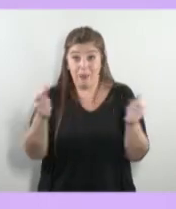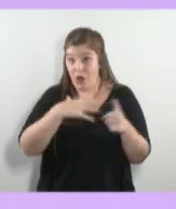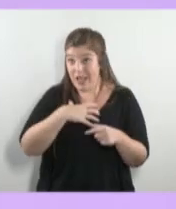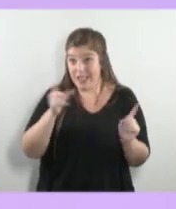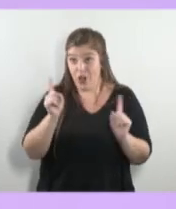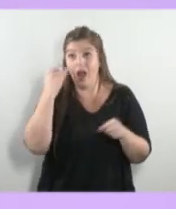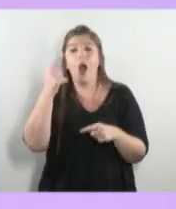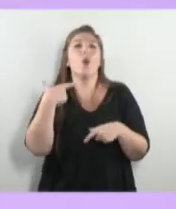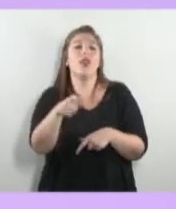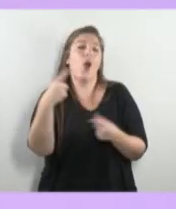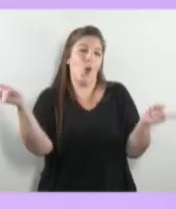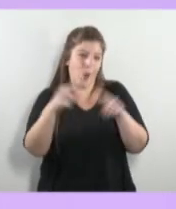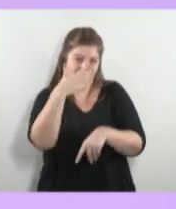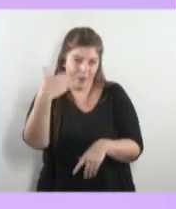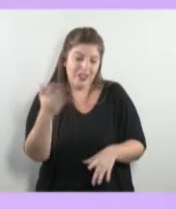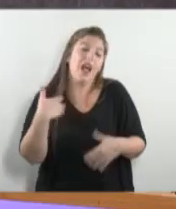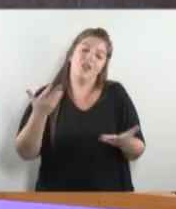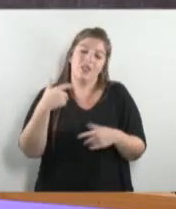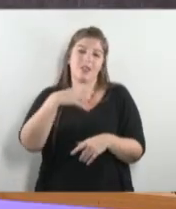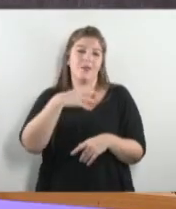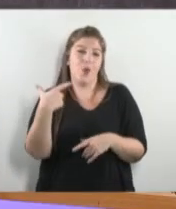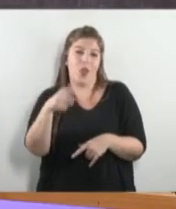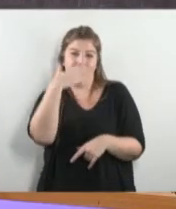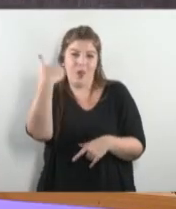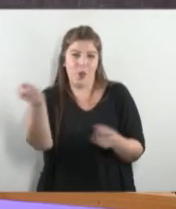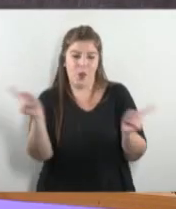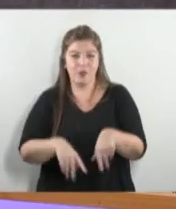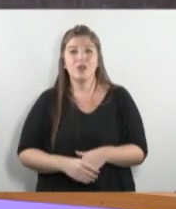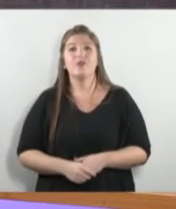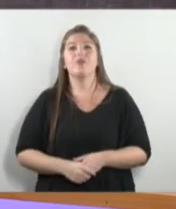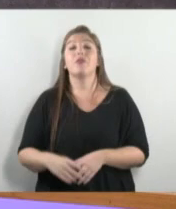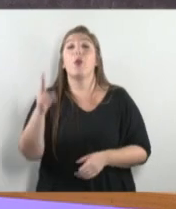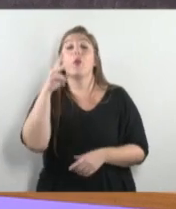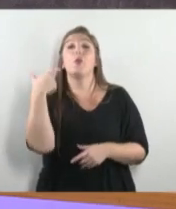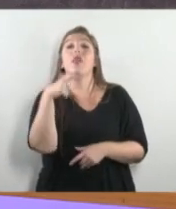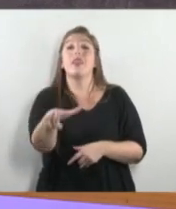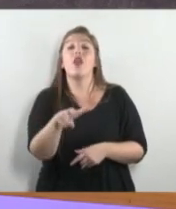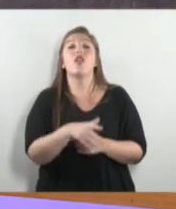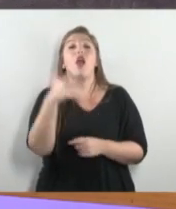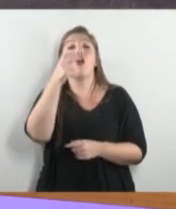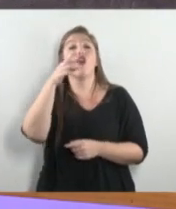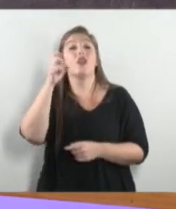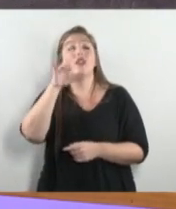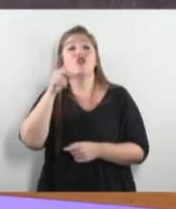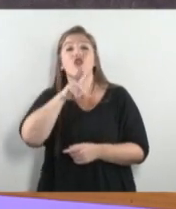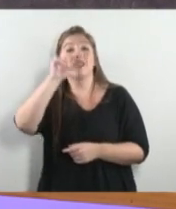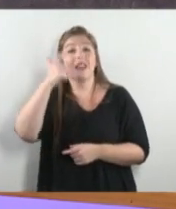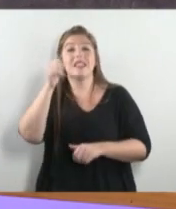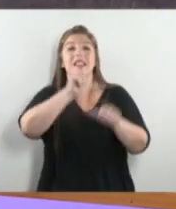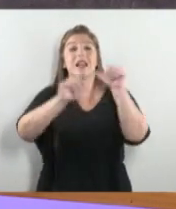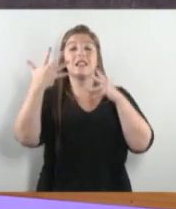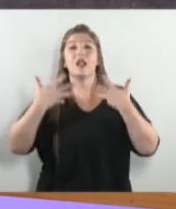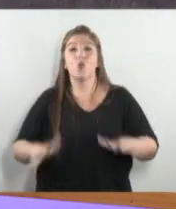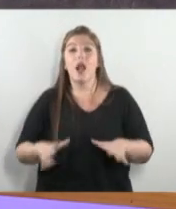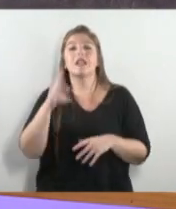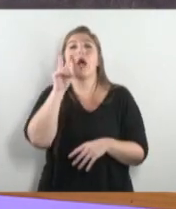Ah, bueno, dale. Pero entonces después del video. Después del video. Dale. Entonces, vamos a ver un video de Horizontes de Ciencias Naturales. Vamos a